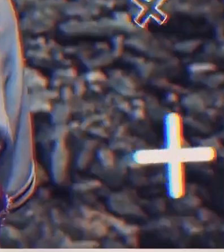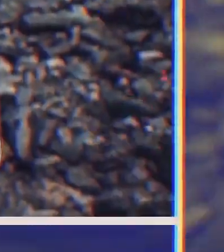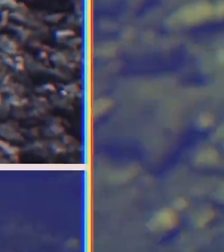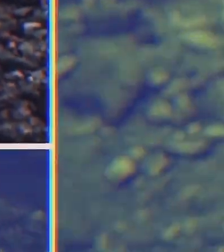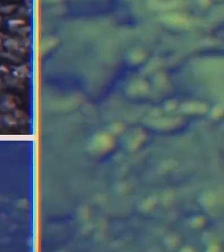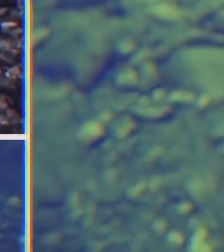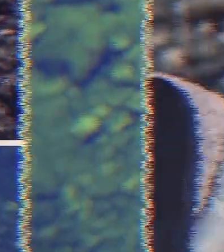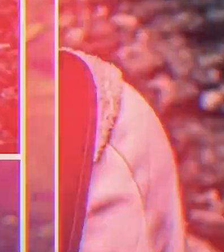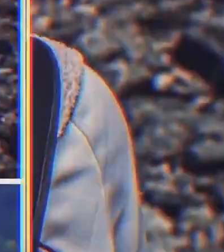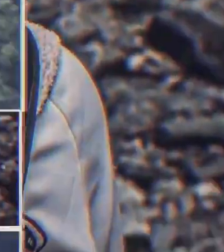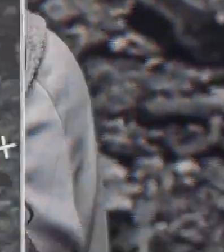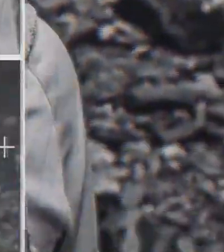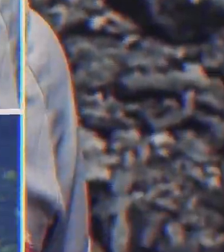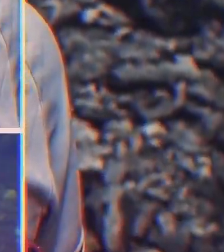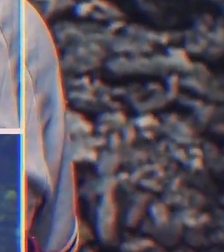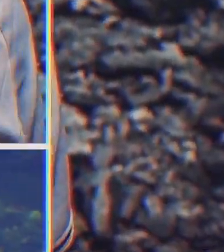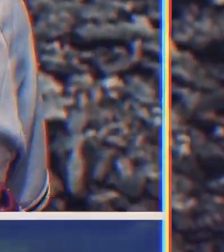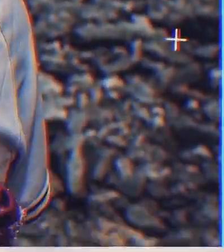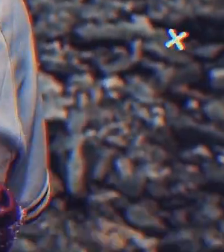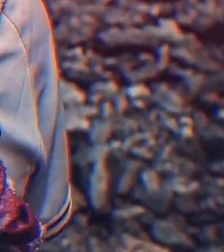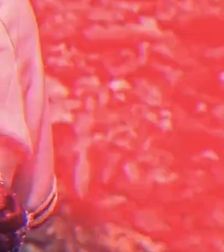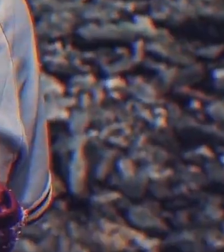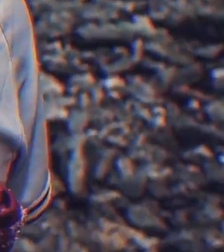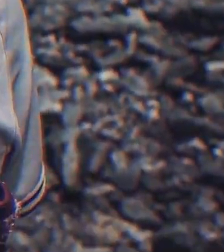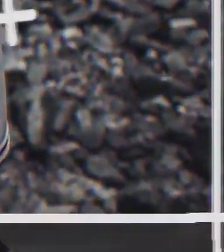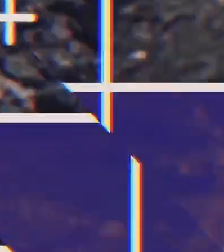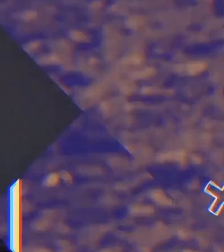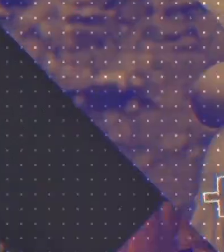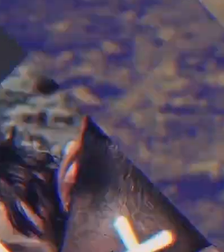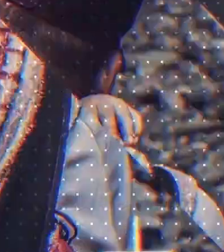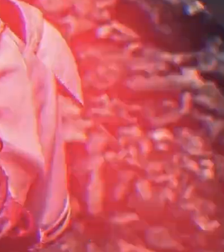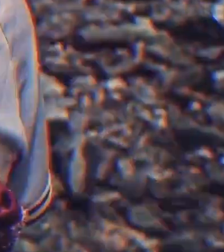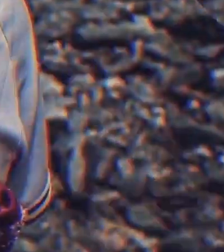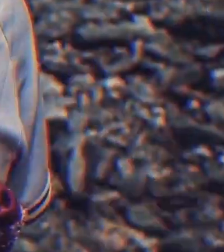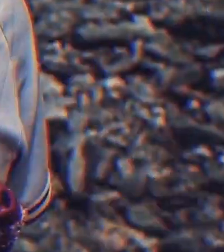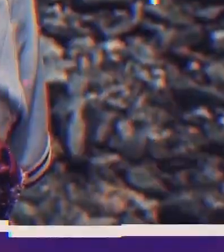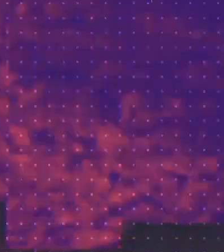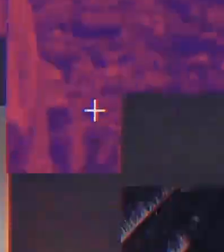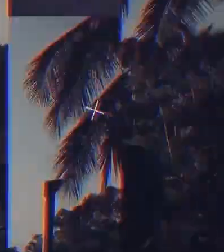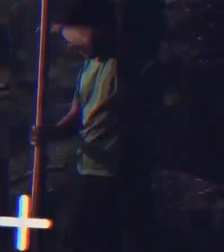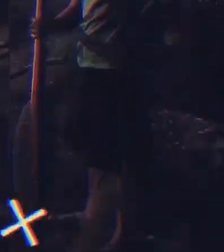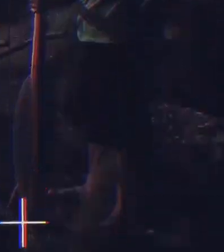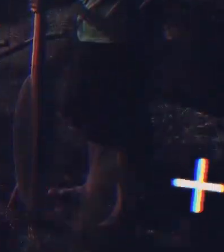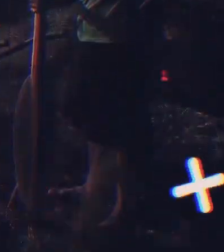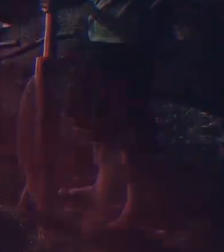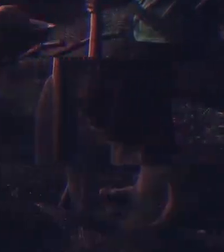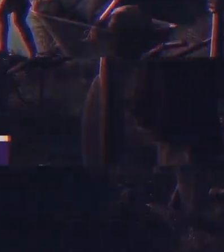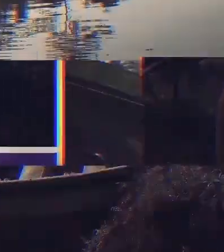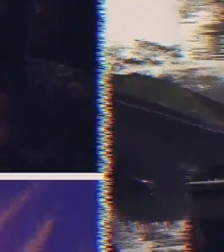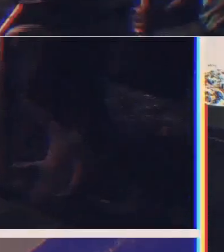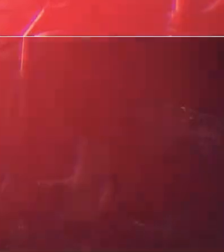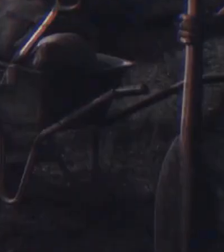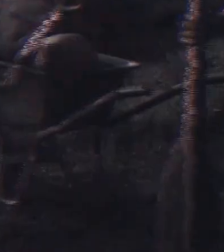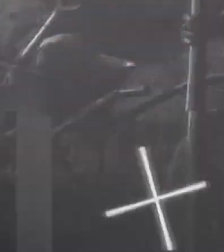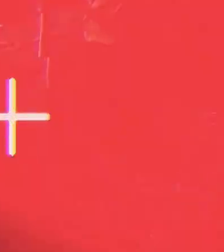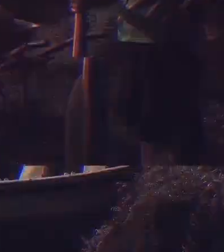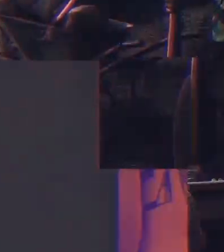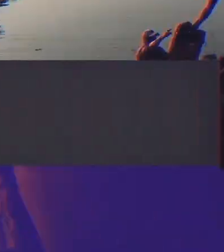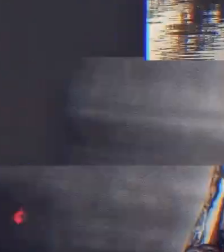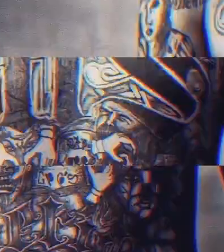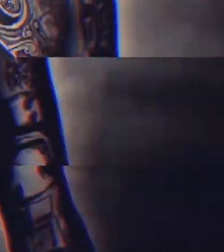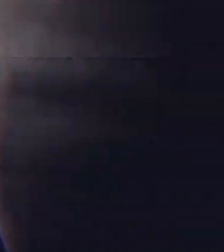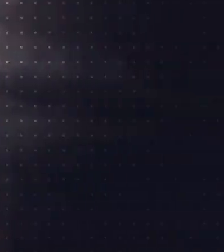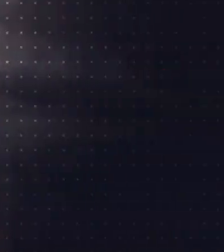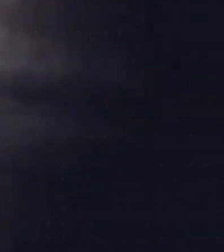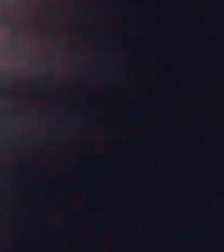que emigraron al sur de Estados Unidos para escapar del infierno fueron deportadas años después y al llegar a Centroamérica muchos jóvenes